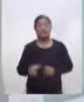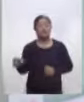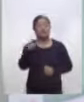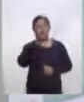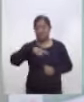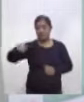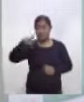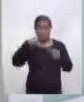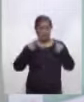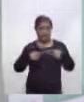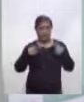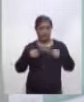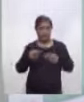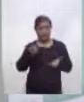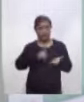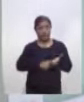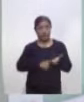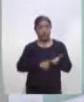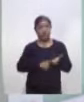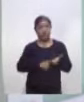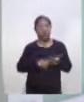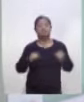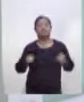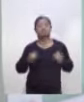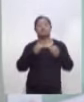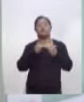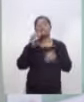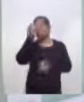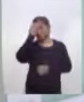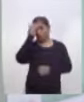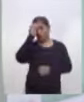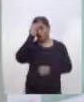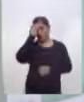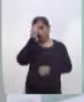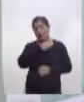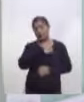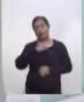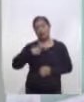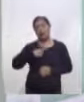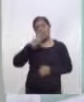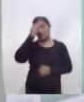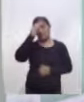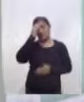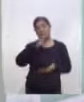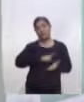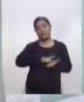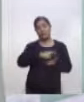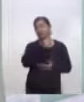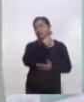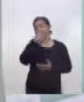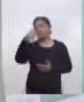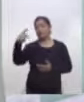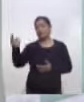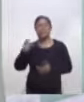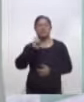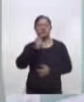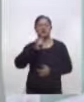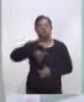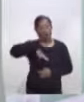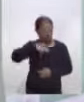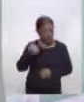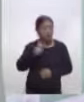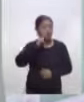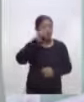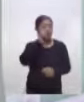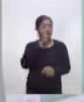personal de la institución conozca sobre esta violación de derechos a los niños, ¿no?, que es el abuso sexual infantil, y que